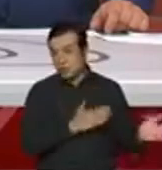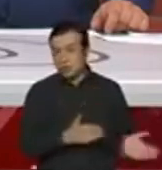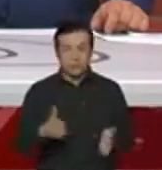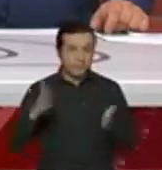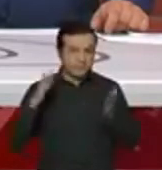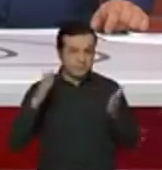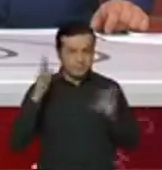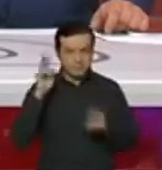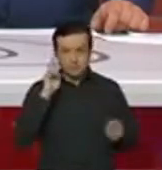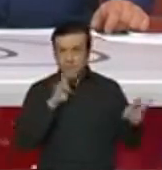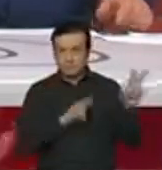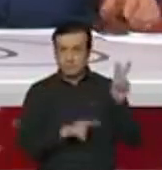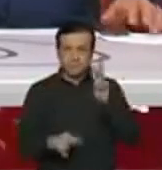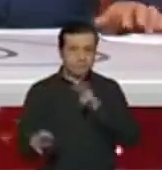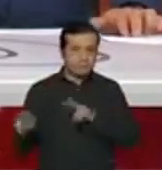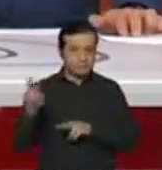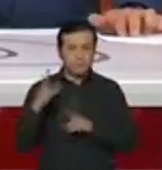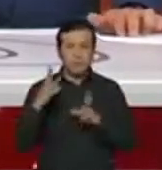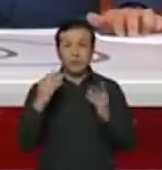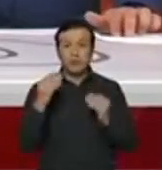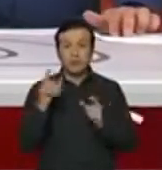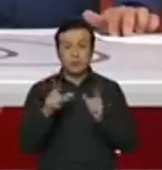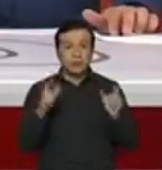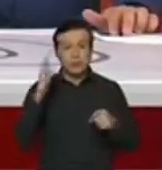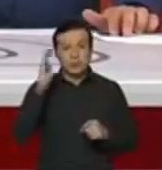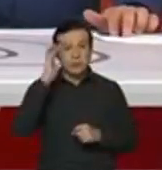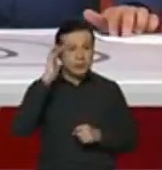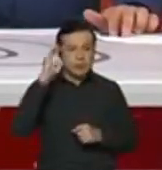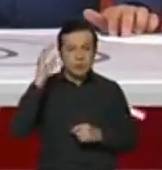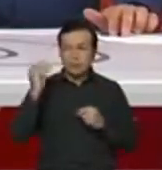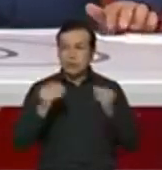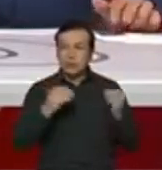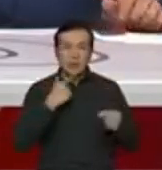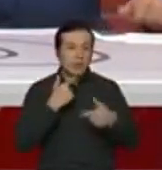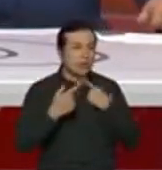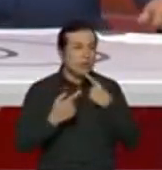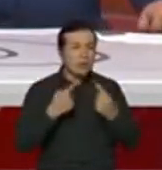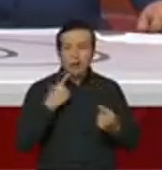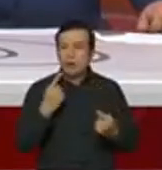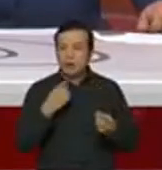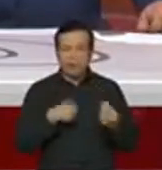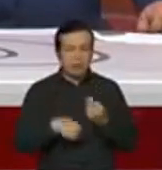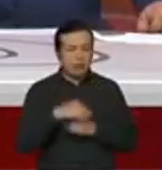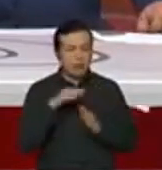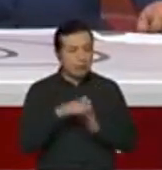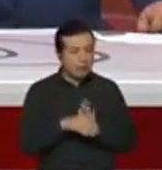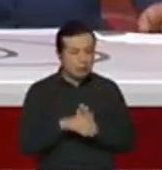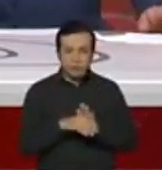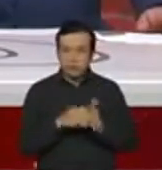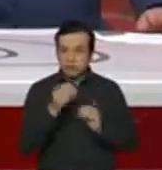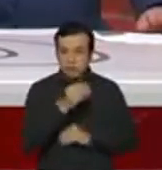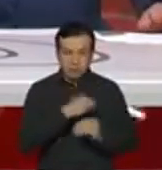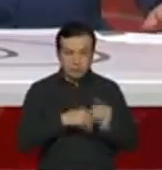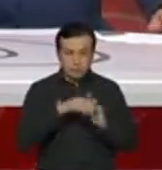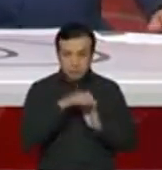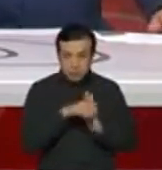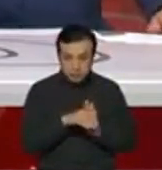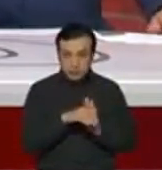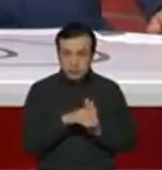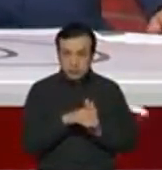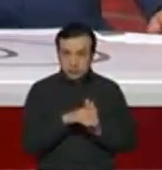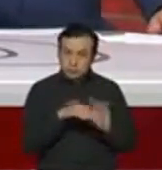enfrentar escenarios. Y mucha gente se preocupa y se habla de la desinversión. La desinversión per se no